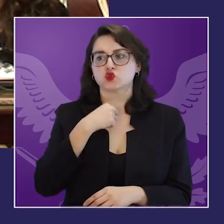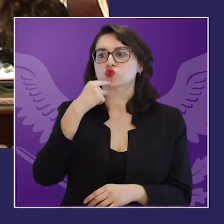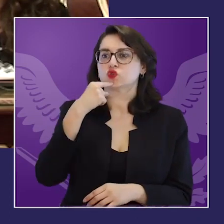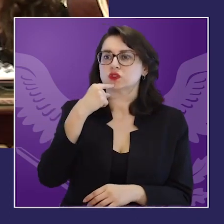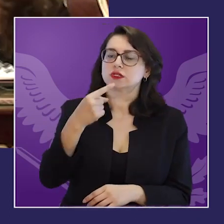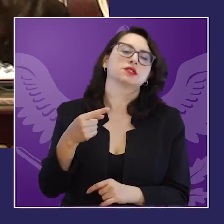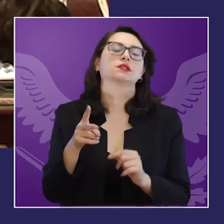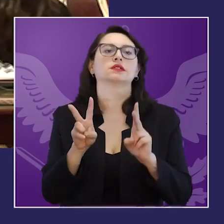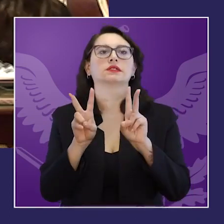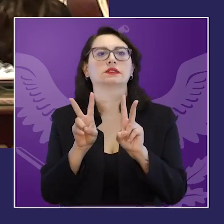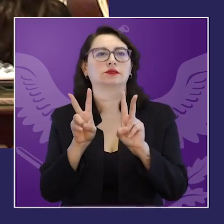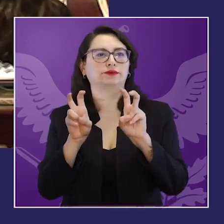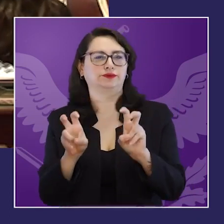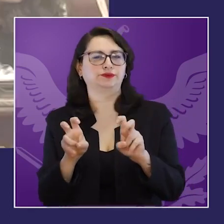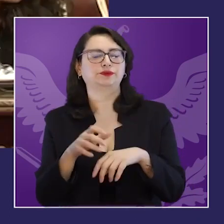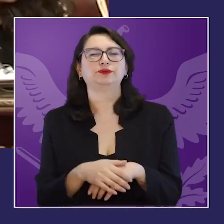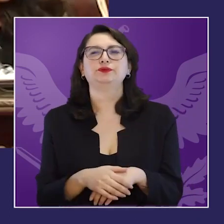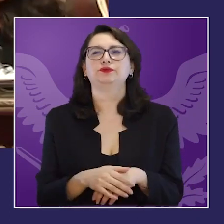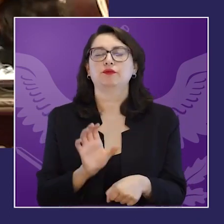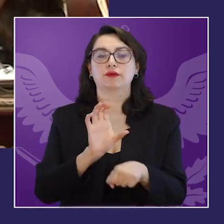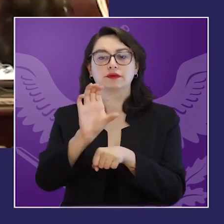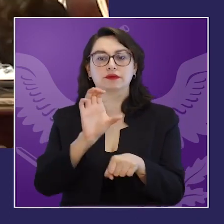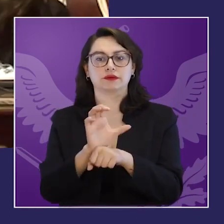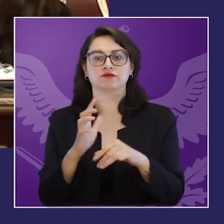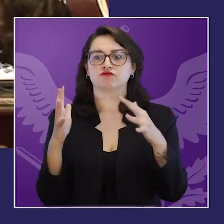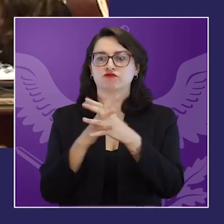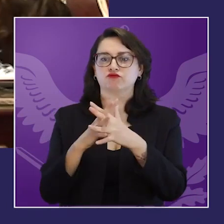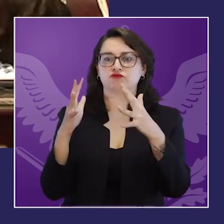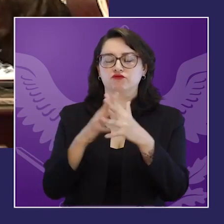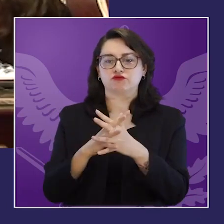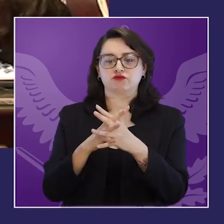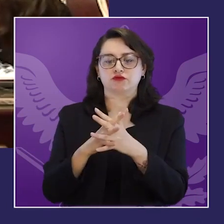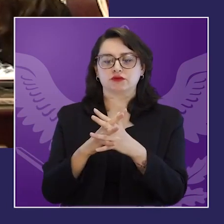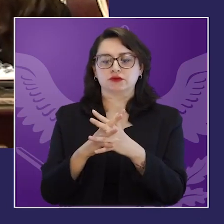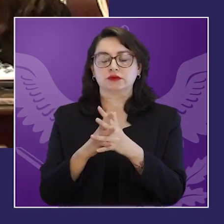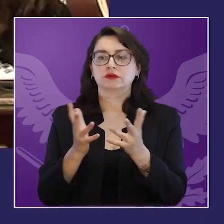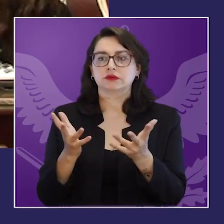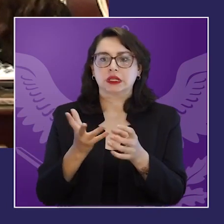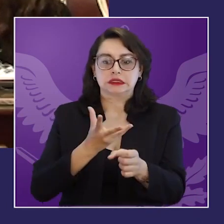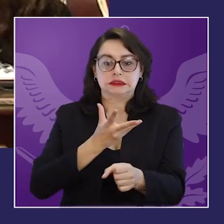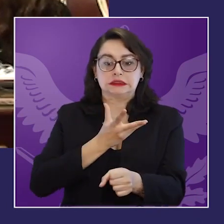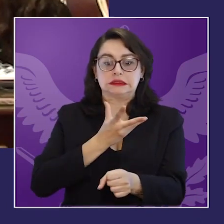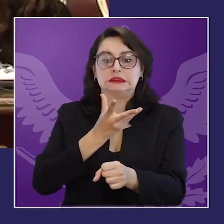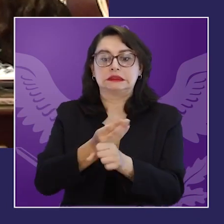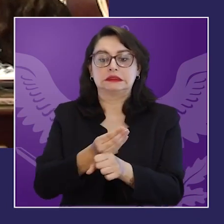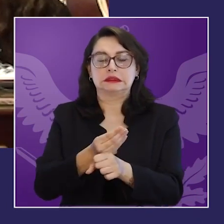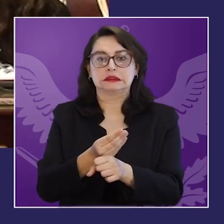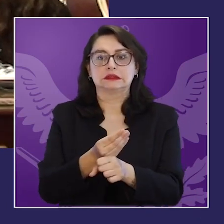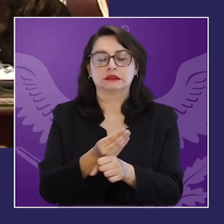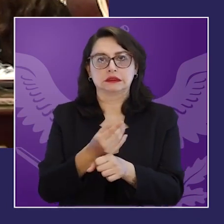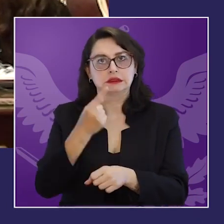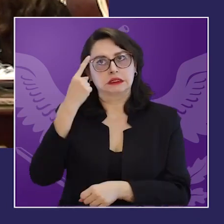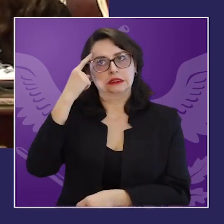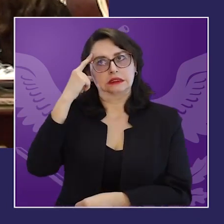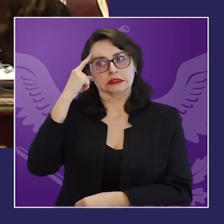que históricamente nos cuesta mucho ver. Yo comentaba anteriormente que en el tema también del conflicto armado de Colombia, algo